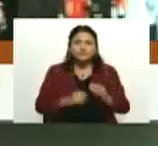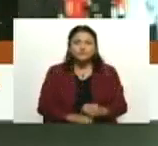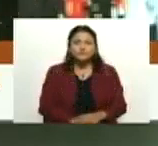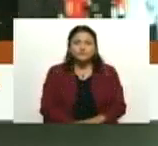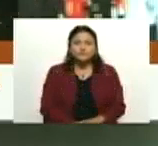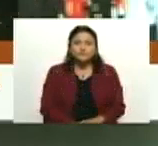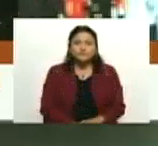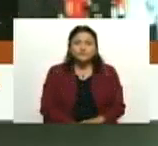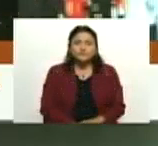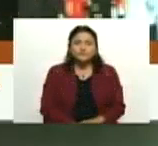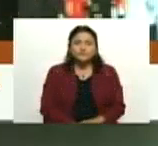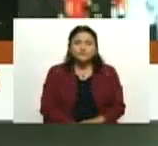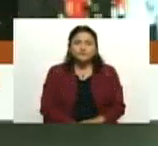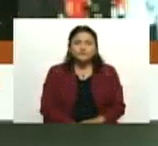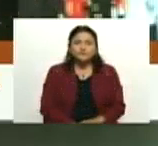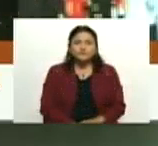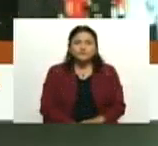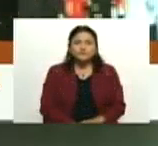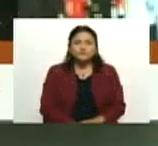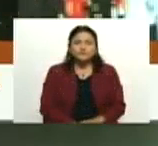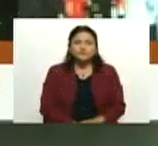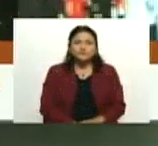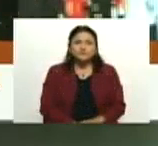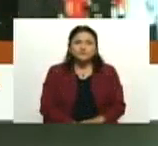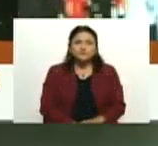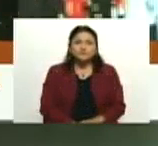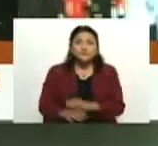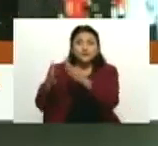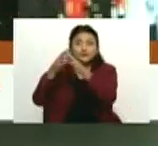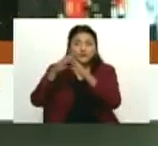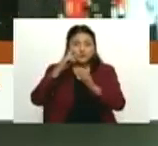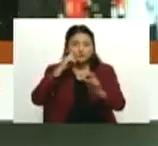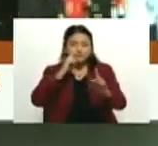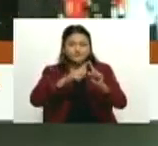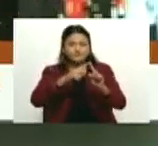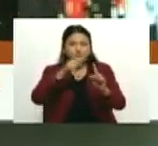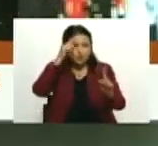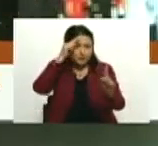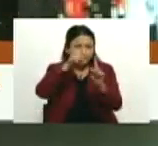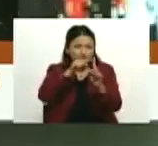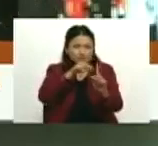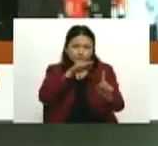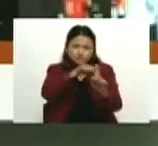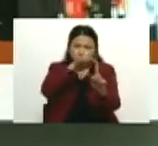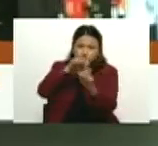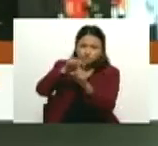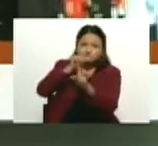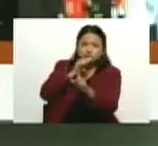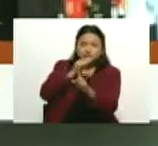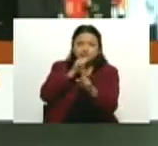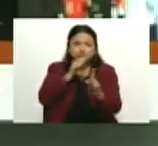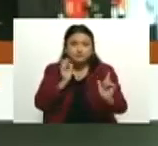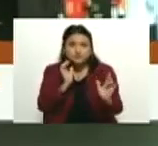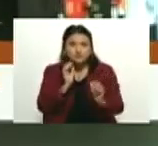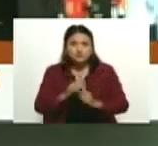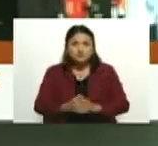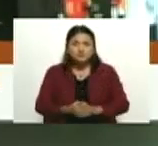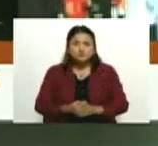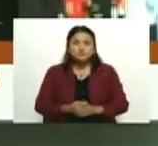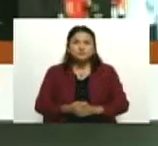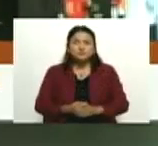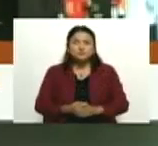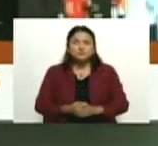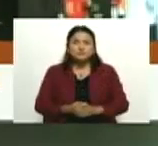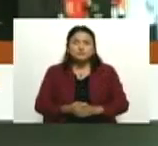El imperialismo escoge sus objetivos, ¿no? Lo que es bueno para sus amigos es malo